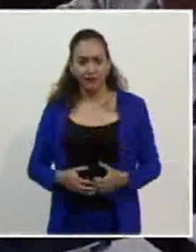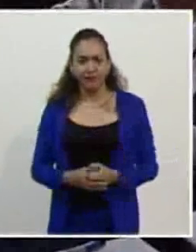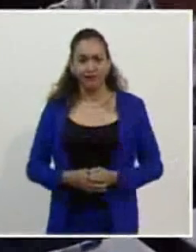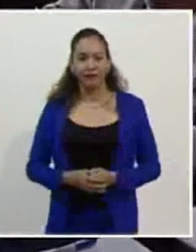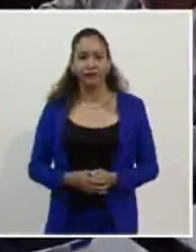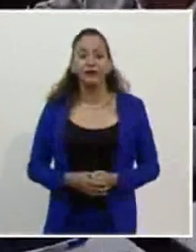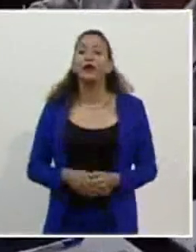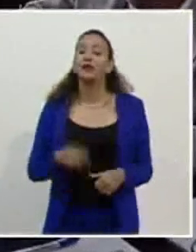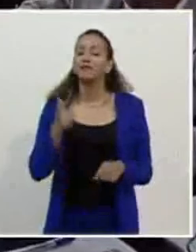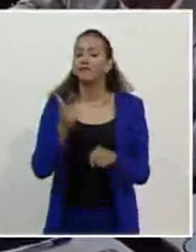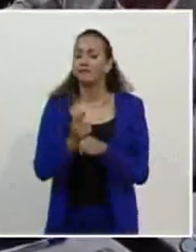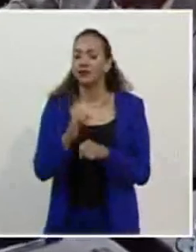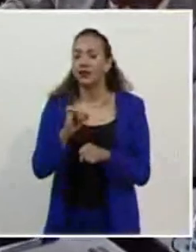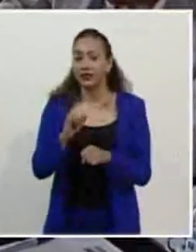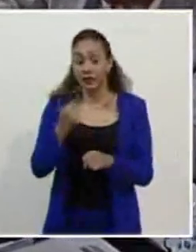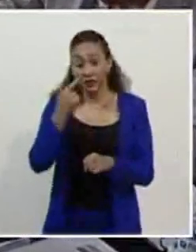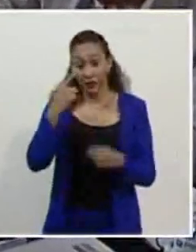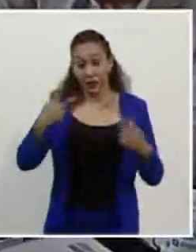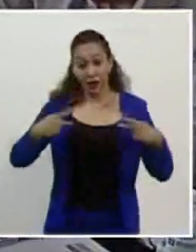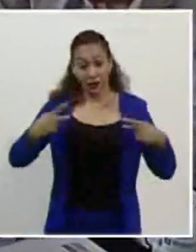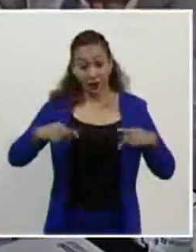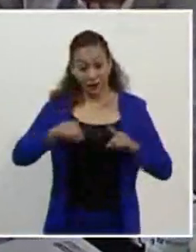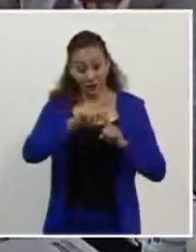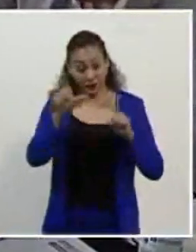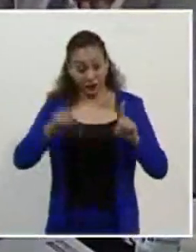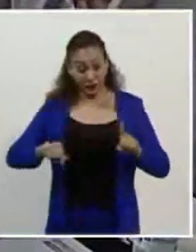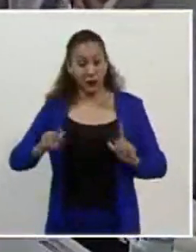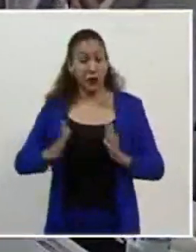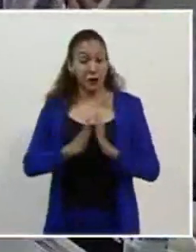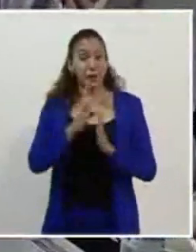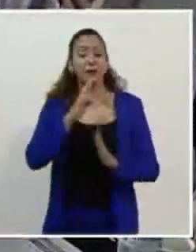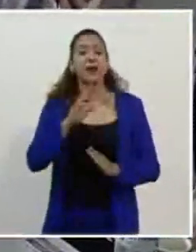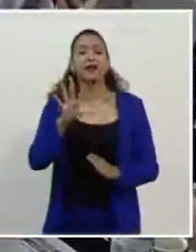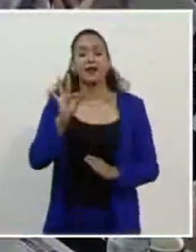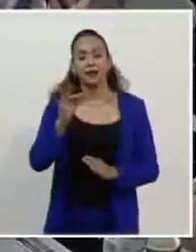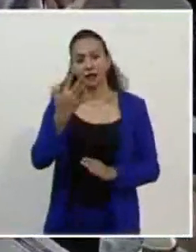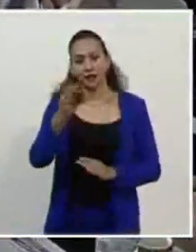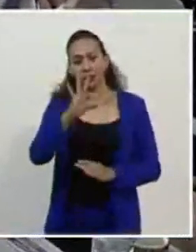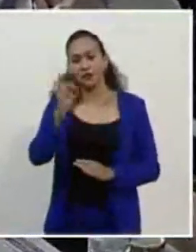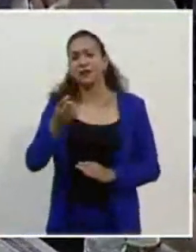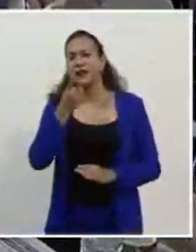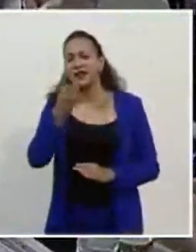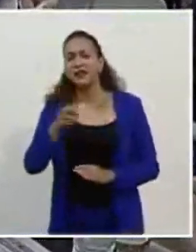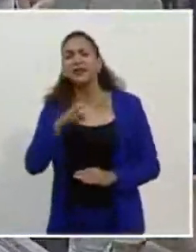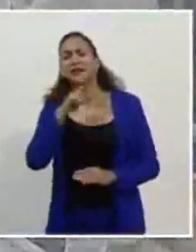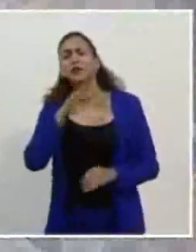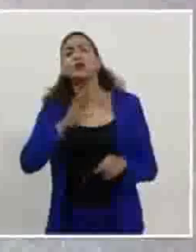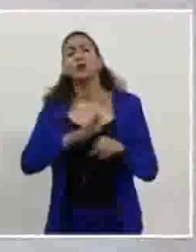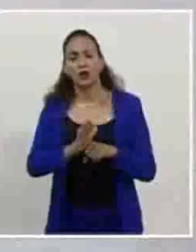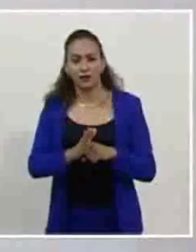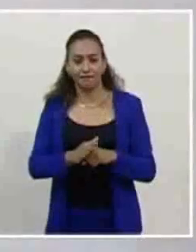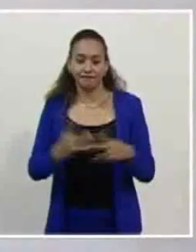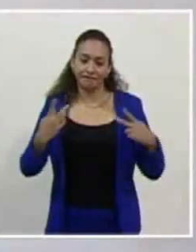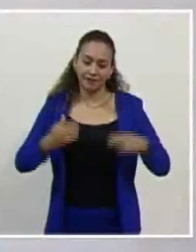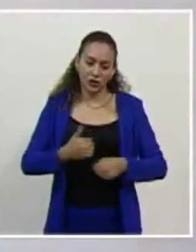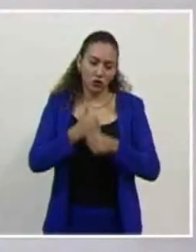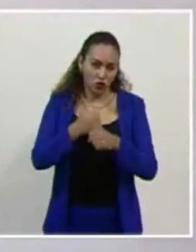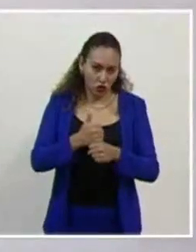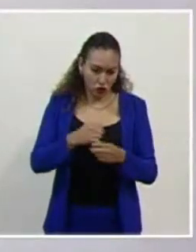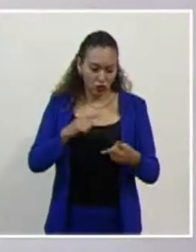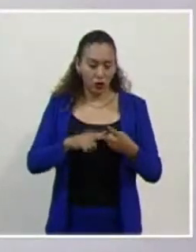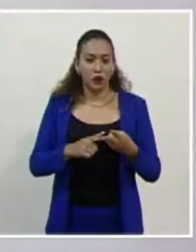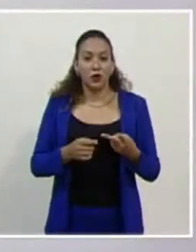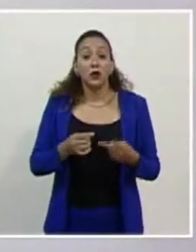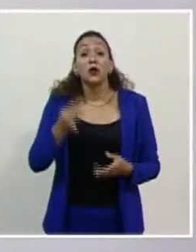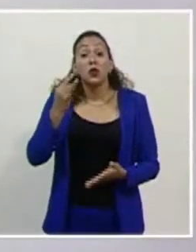que la principal preocupación del 75% de los participantes son los derechos de las víctimas y la seguridad pública. Solo